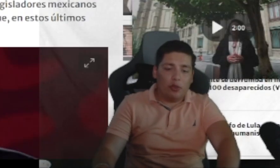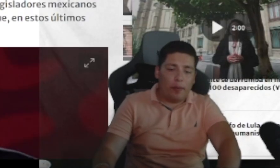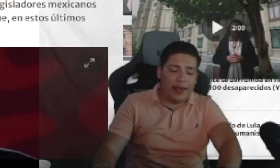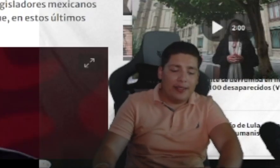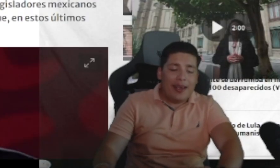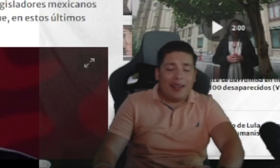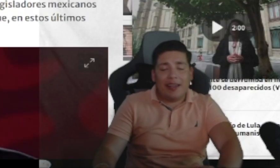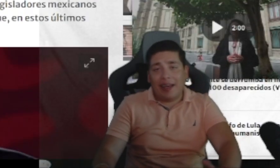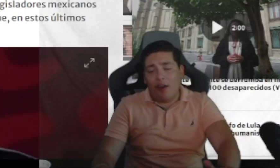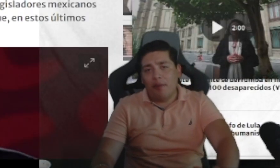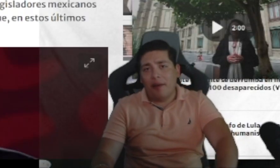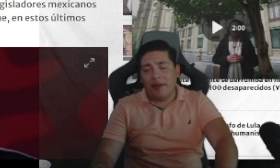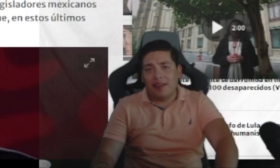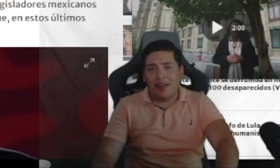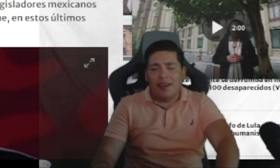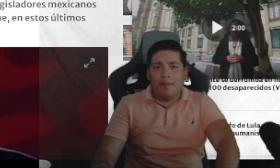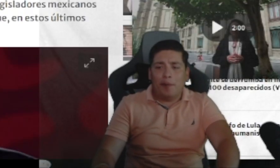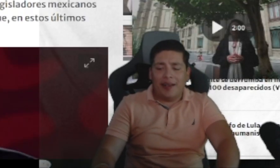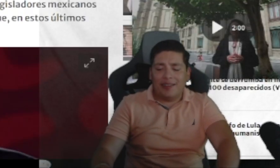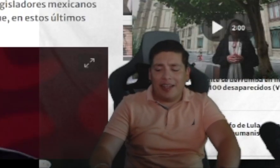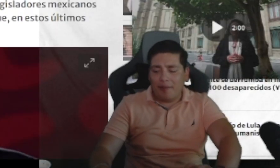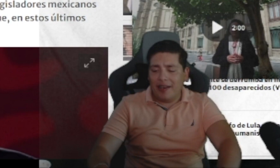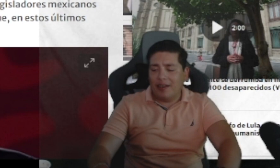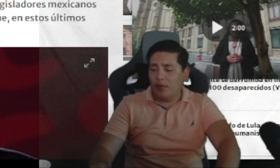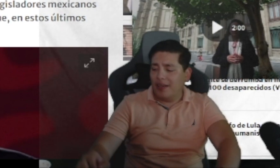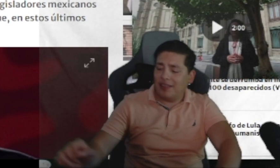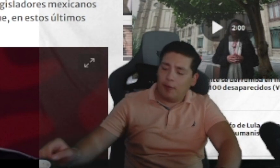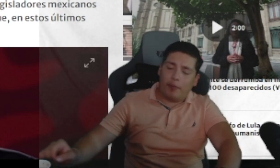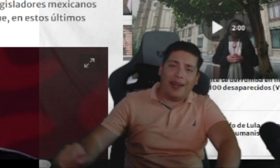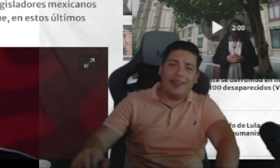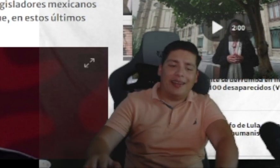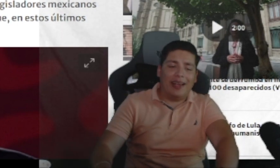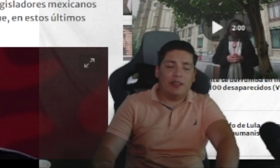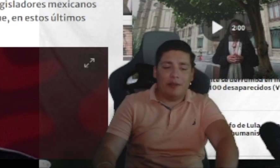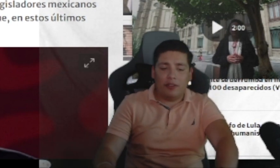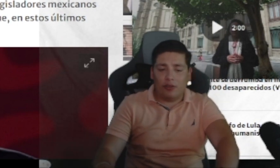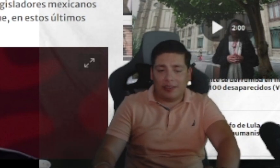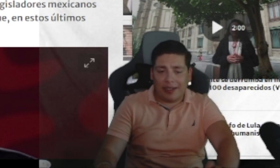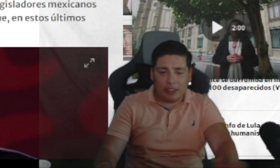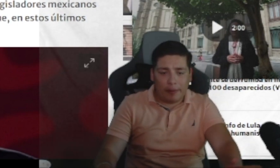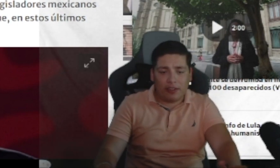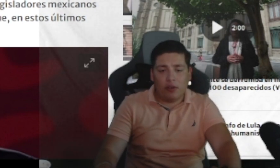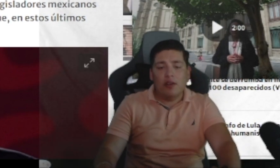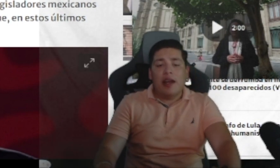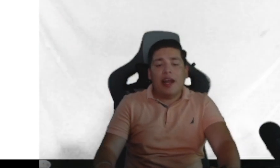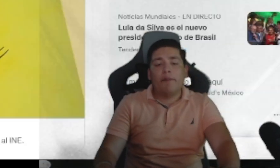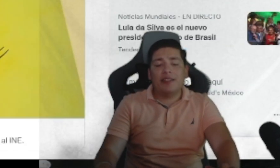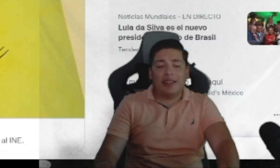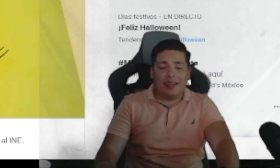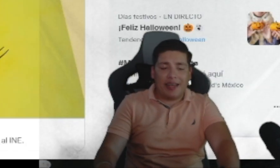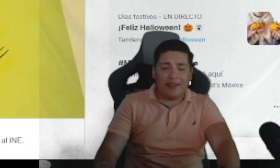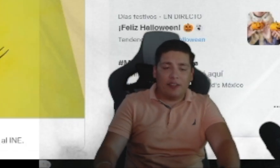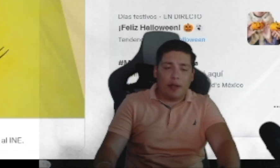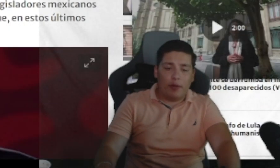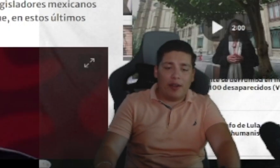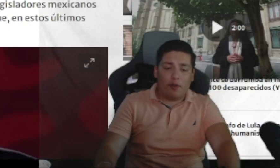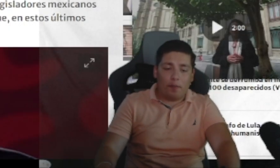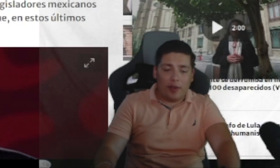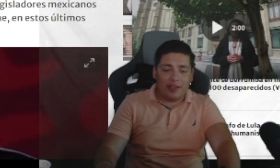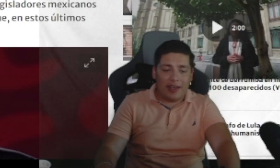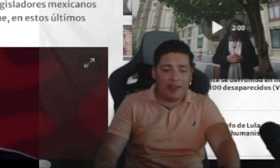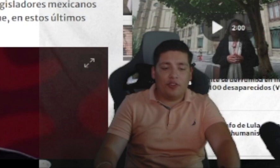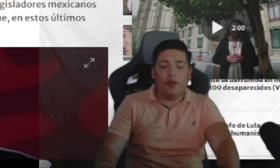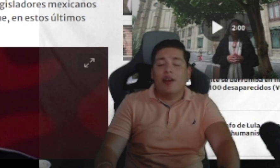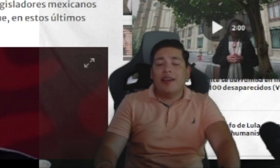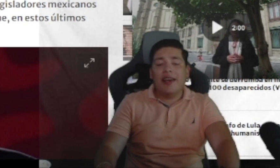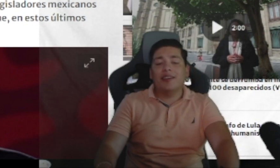a nuestro país y que obviamente pues termine con estas prácticas viciosas. Al respecto, el presidente Andrés Manuel rompió